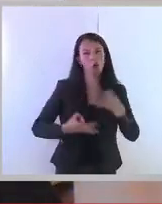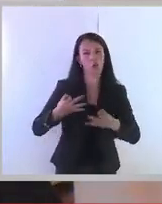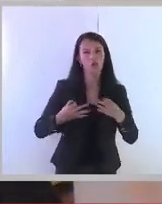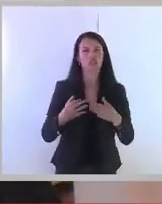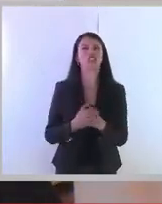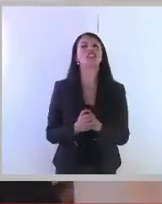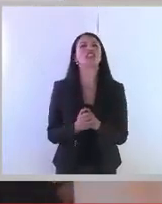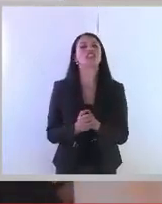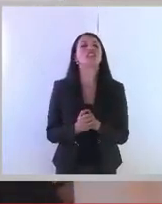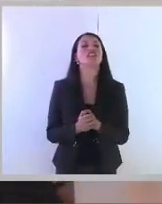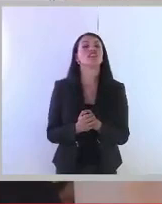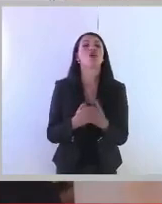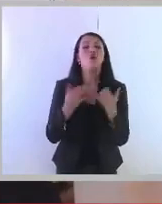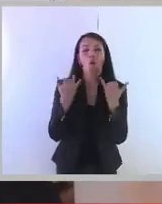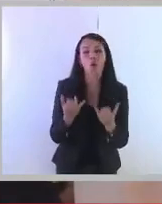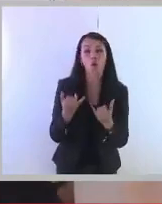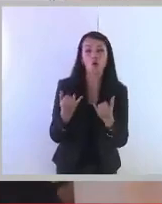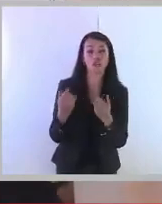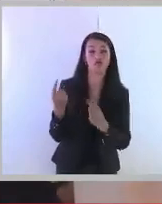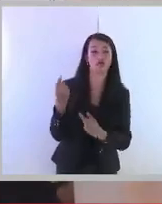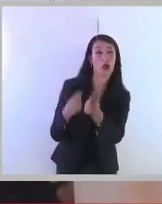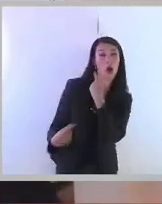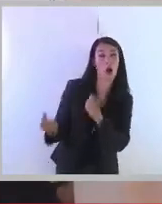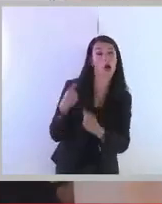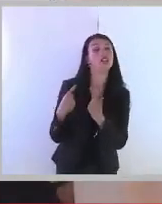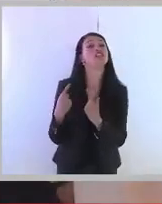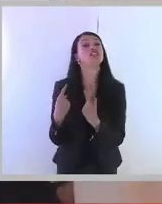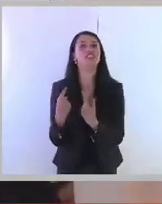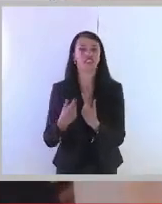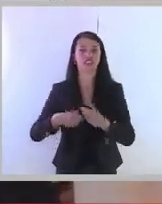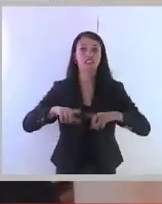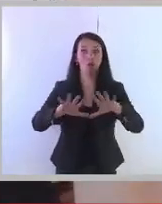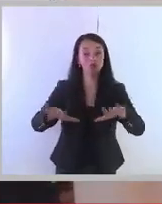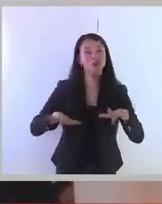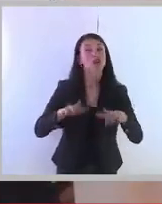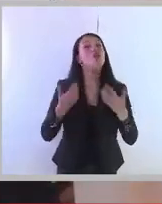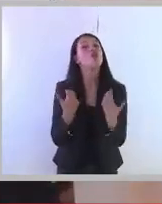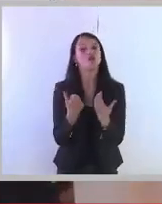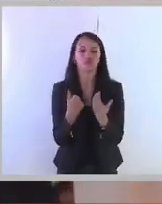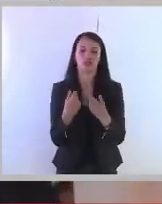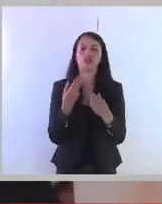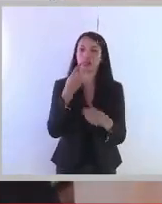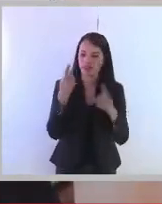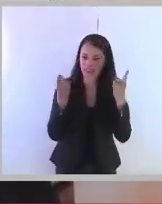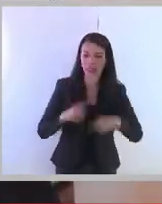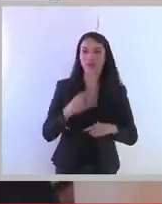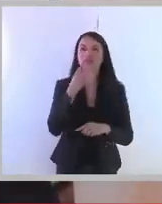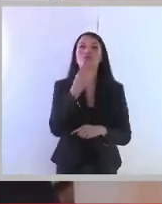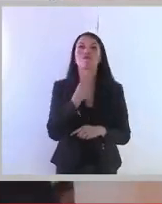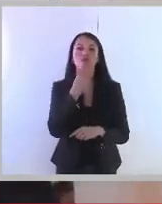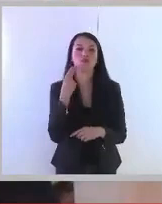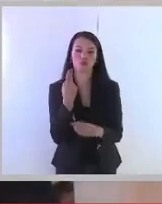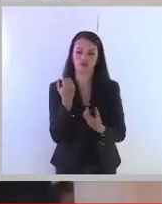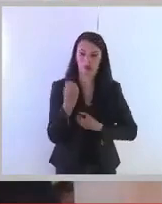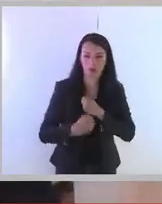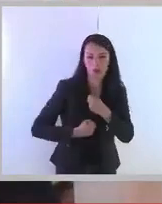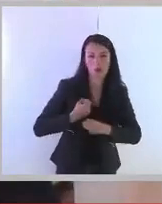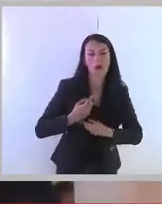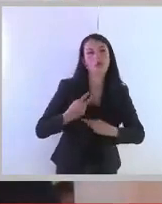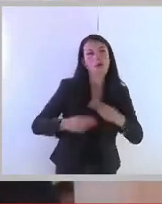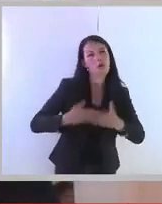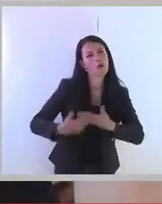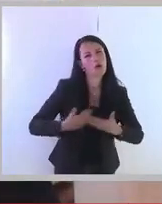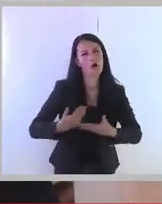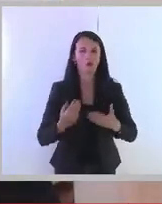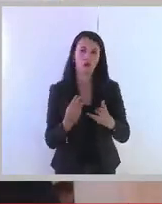y social hoy demandan de nosotros no solo este tipo de escenarios, sino el compromiso porque lo que construyamos